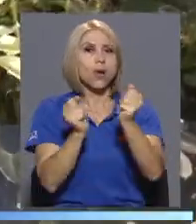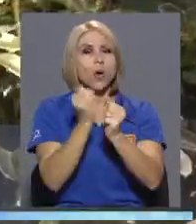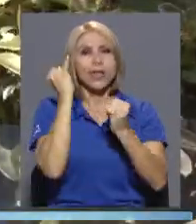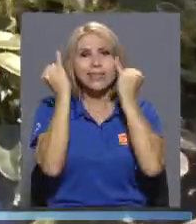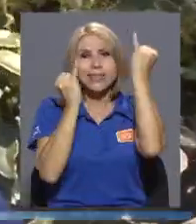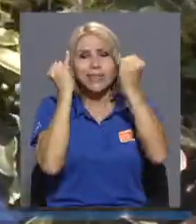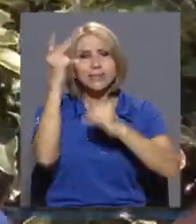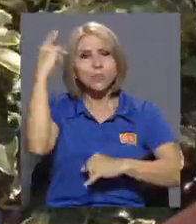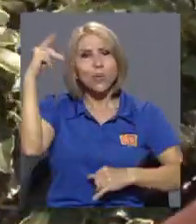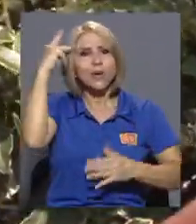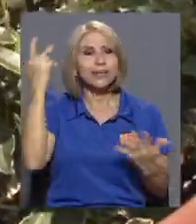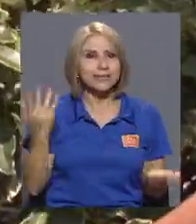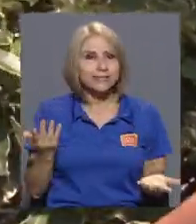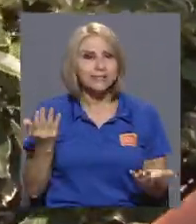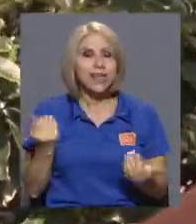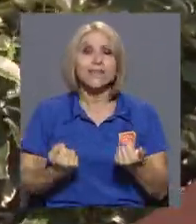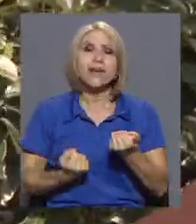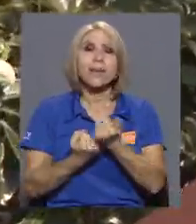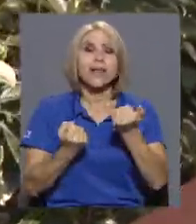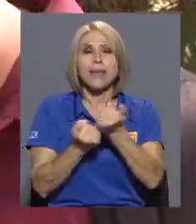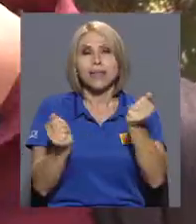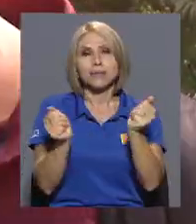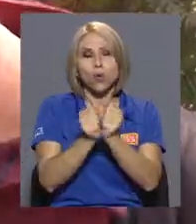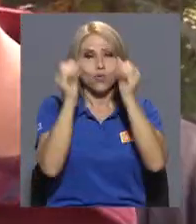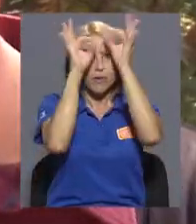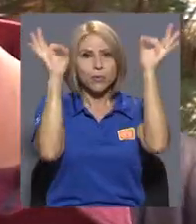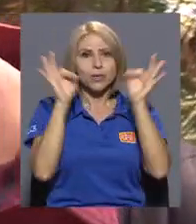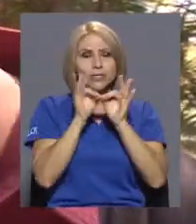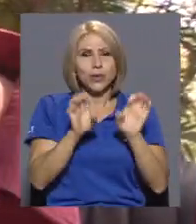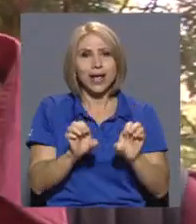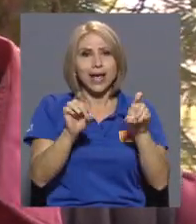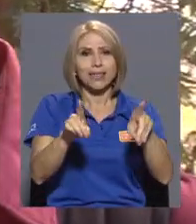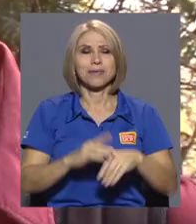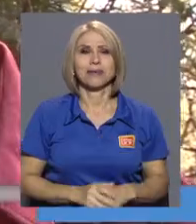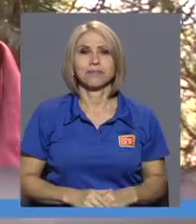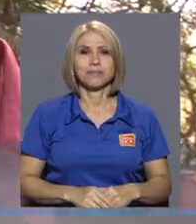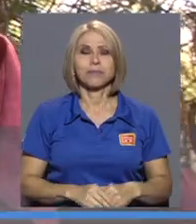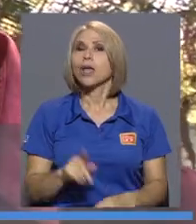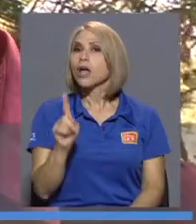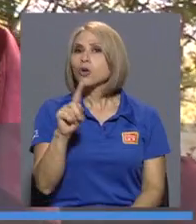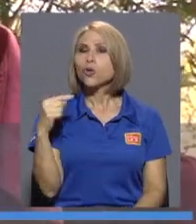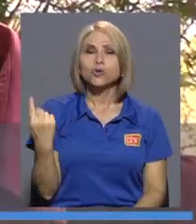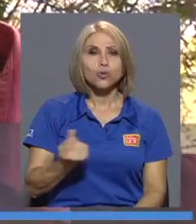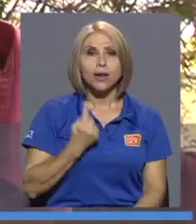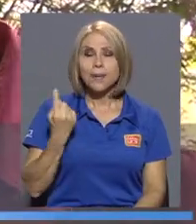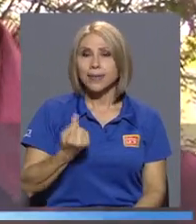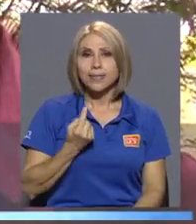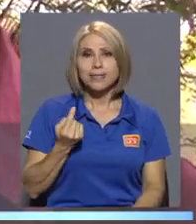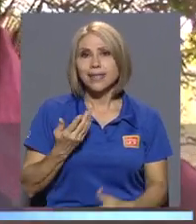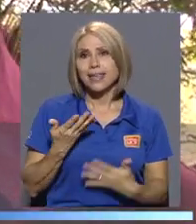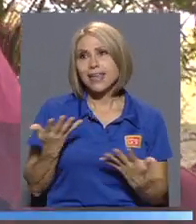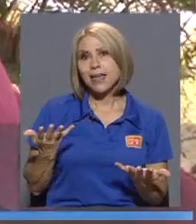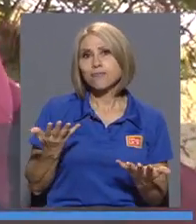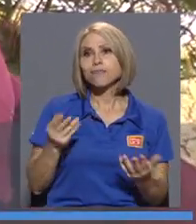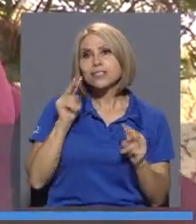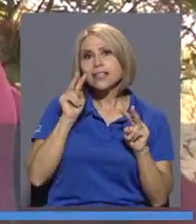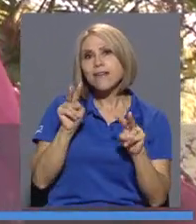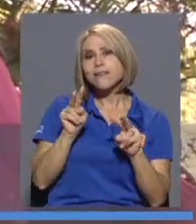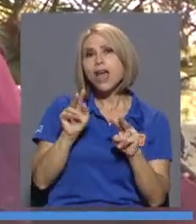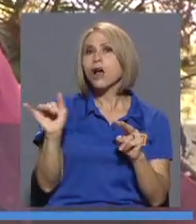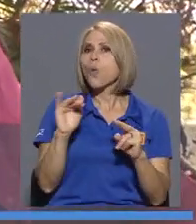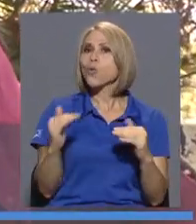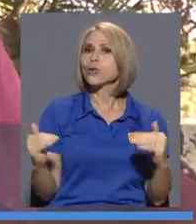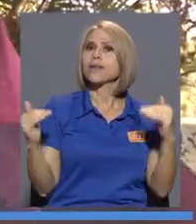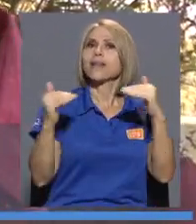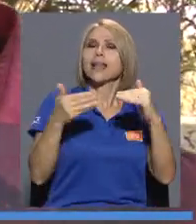y respaldada por la reputación académica no es solamente el hecho de que esté calificada como la mejor de